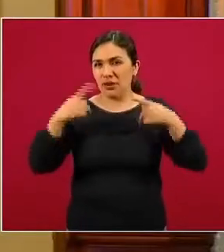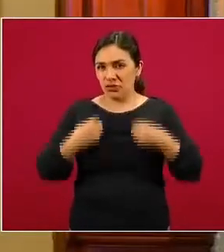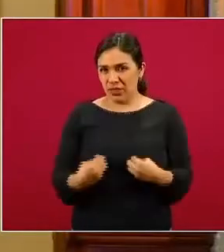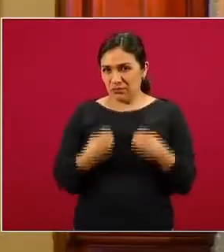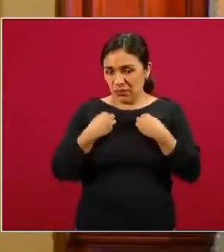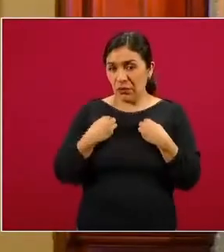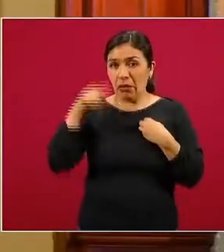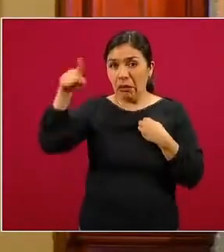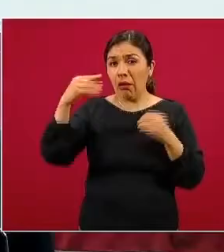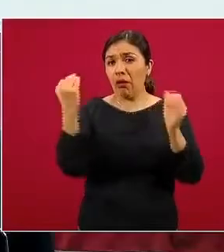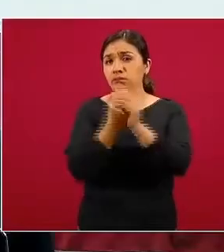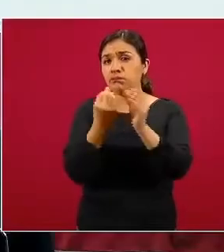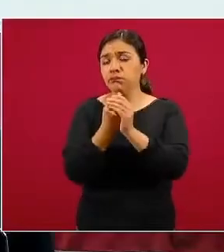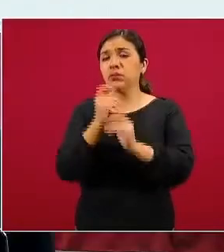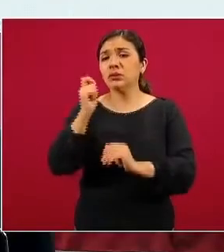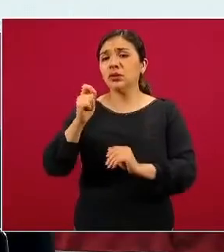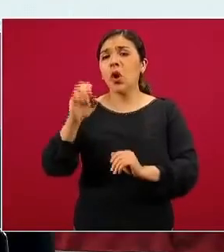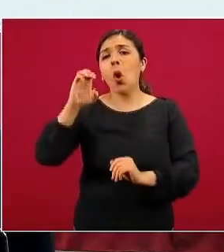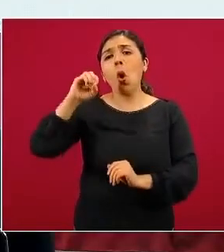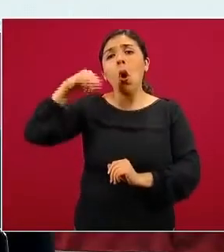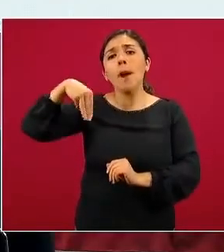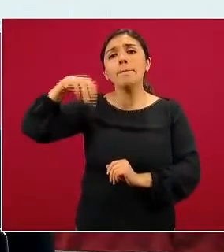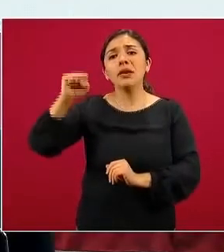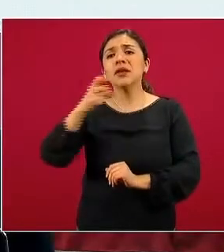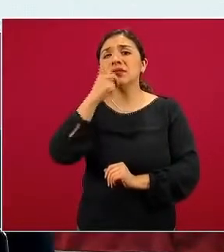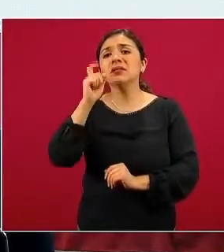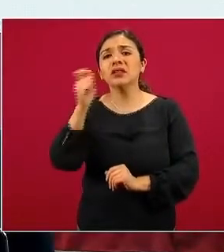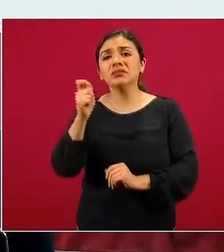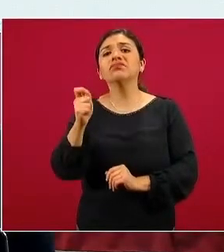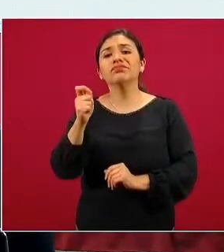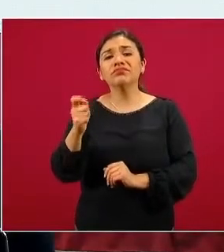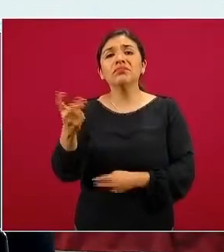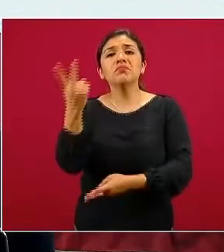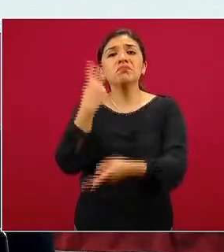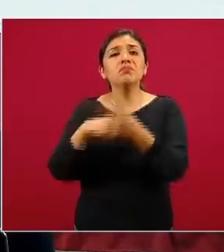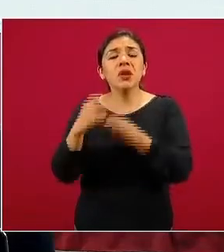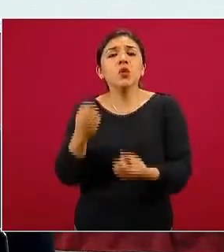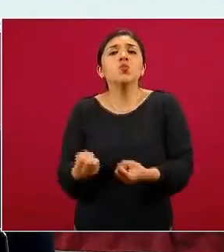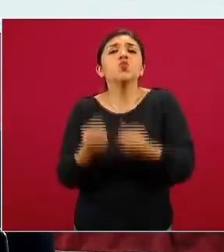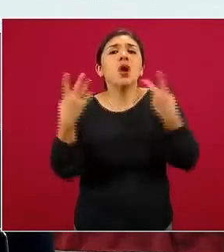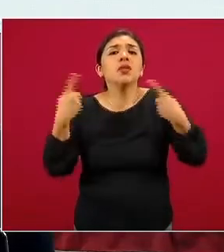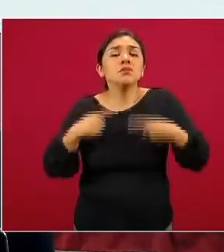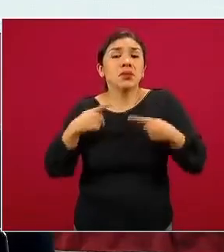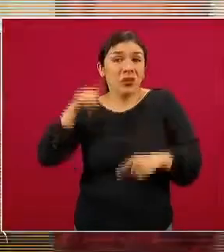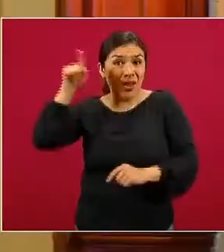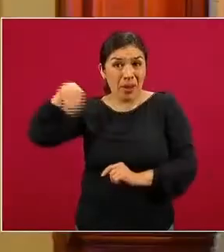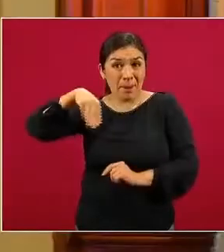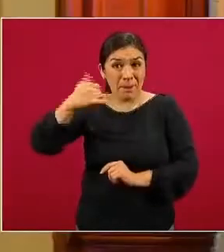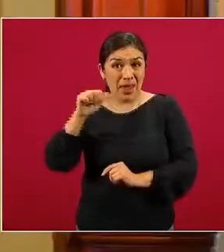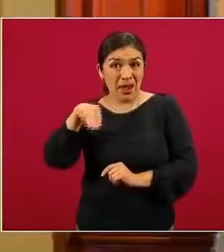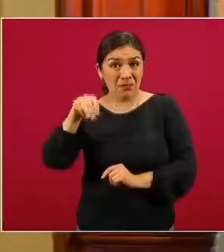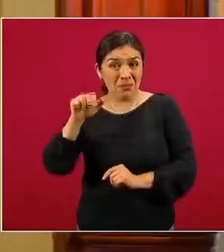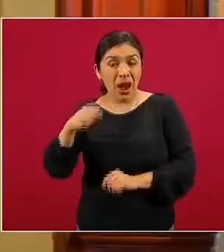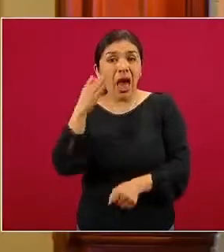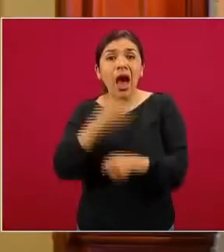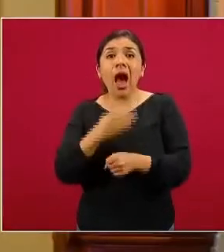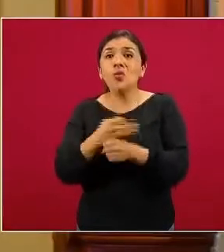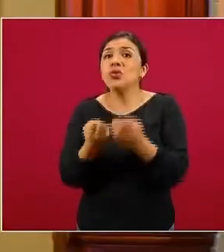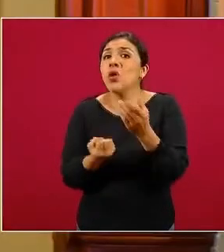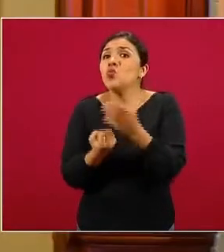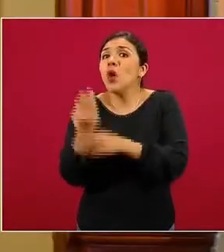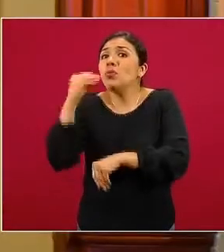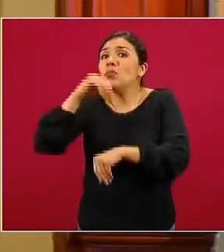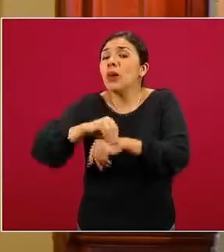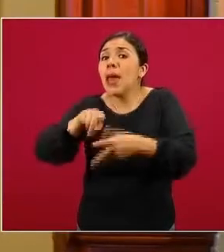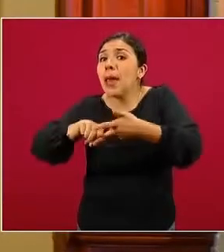y tiene la clasificación de la OMS que es de conglomerado de casos. Podemos hablar entonces que Myanmar apenas está entrando en